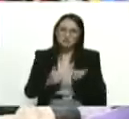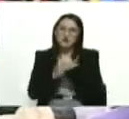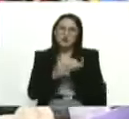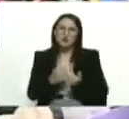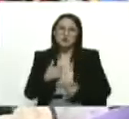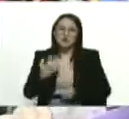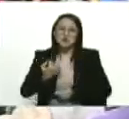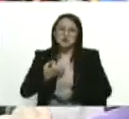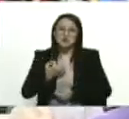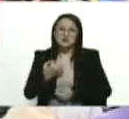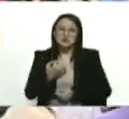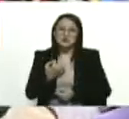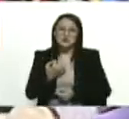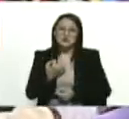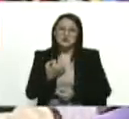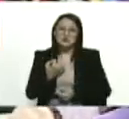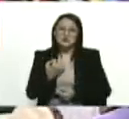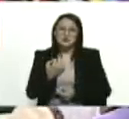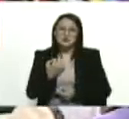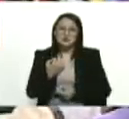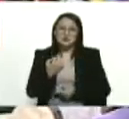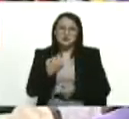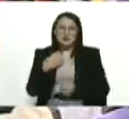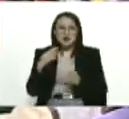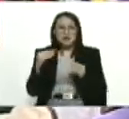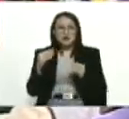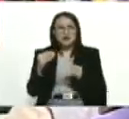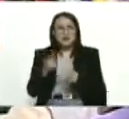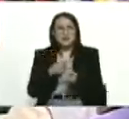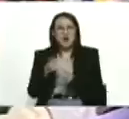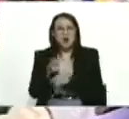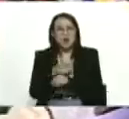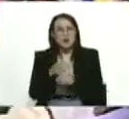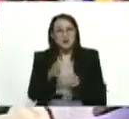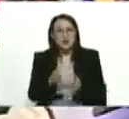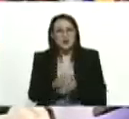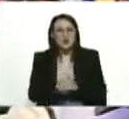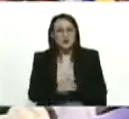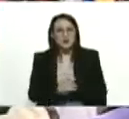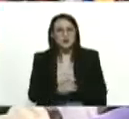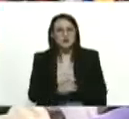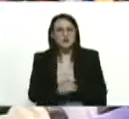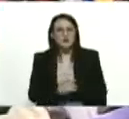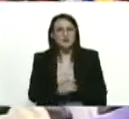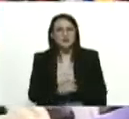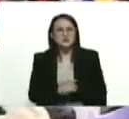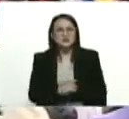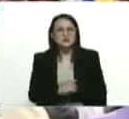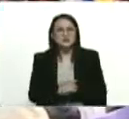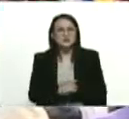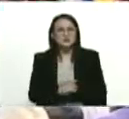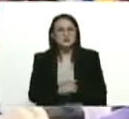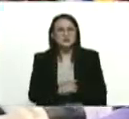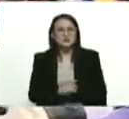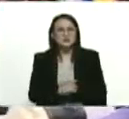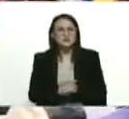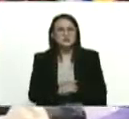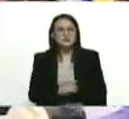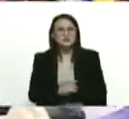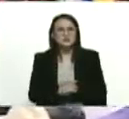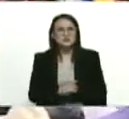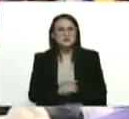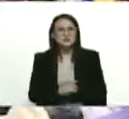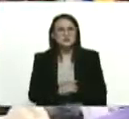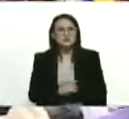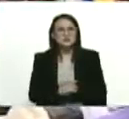de verdad agradezco al hermano gobernador, porque además estos actos son así, ¿ves?, de hoy para mañana.